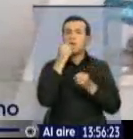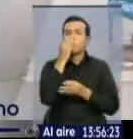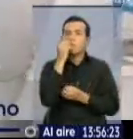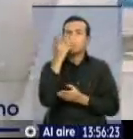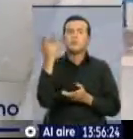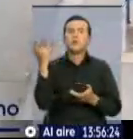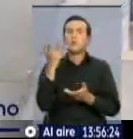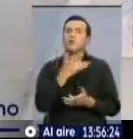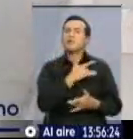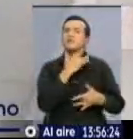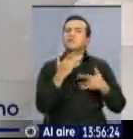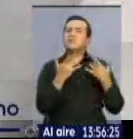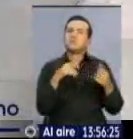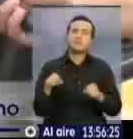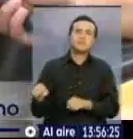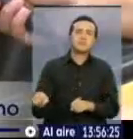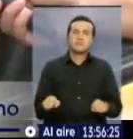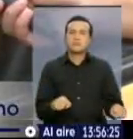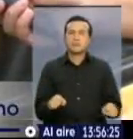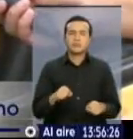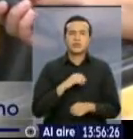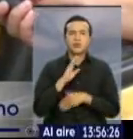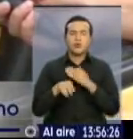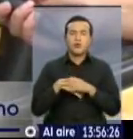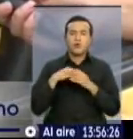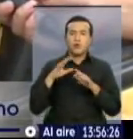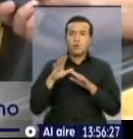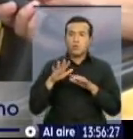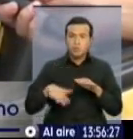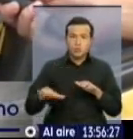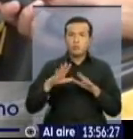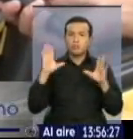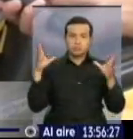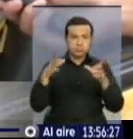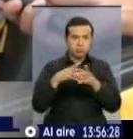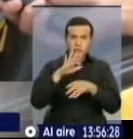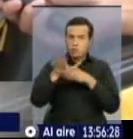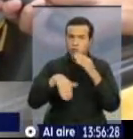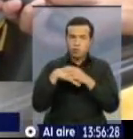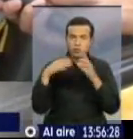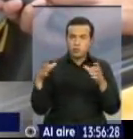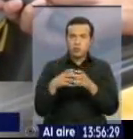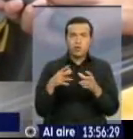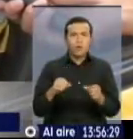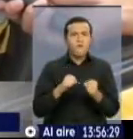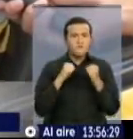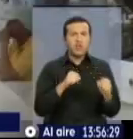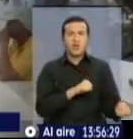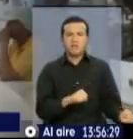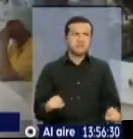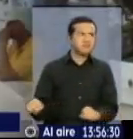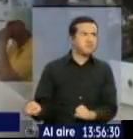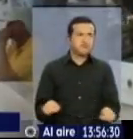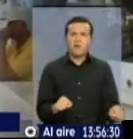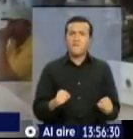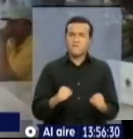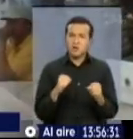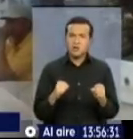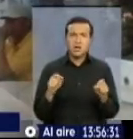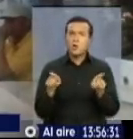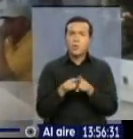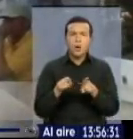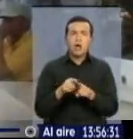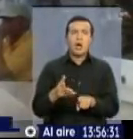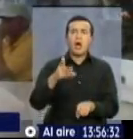contar cómo vivieron aquellos segundos. Toditos los vecinos por ahí, nos reunimos, todo. Fue muy fuerte. Un susto también como el otro,